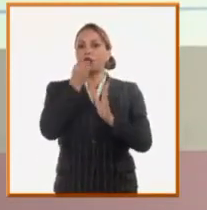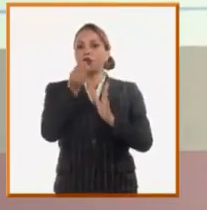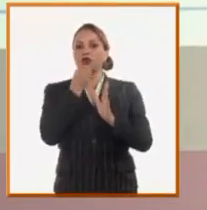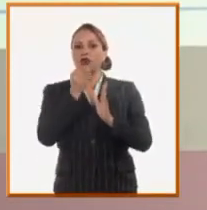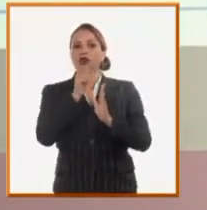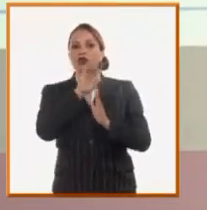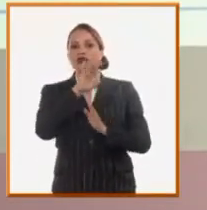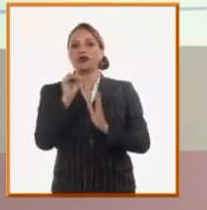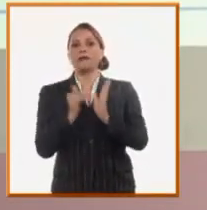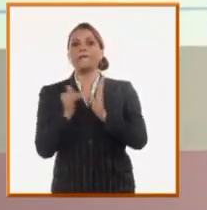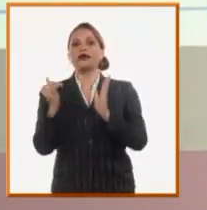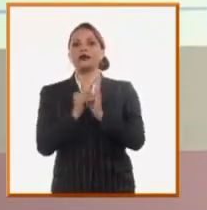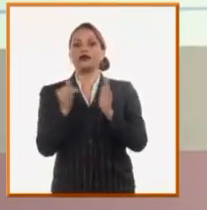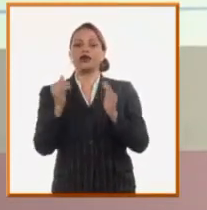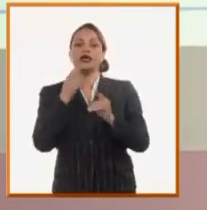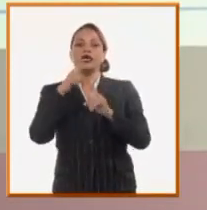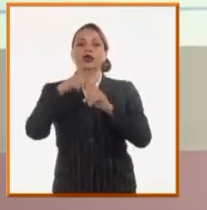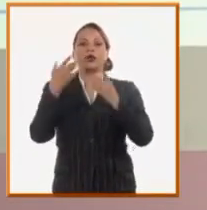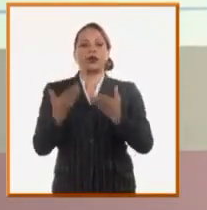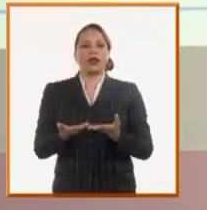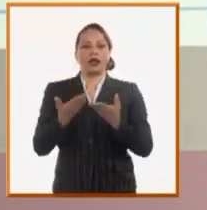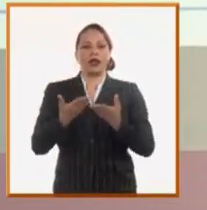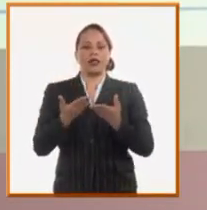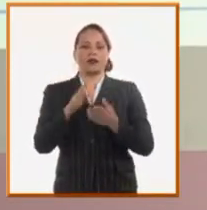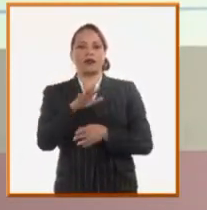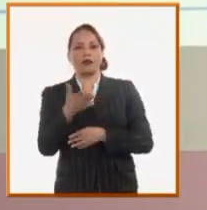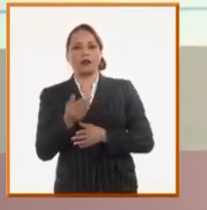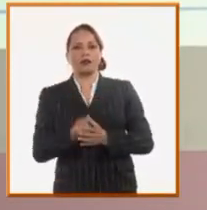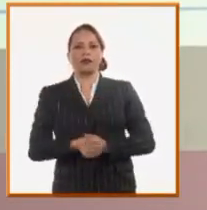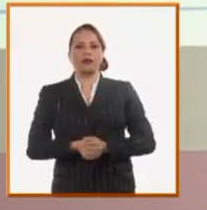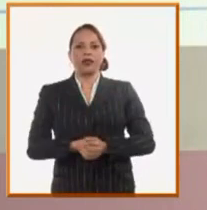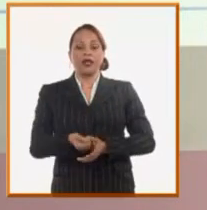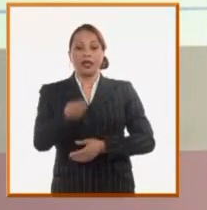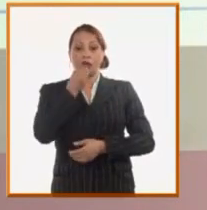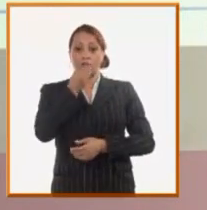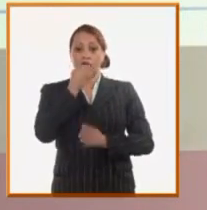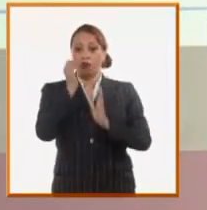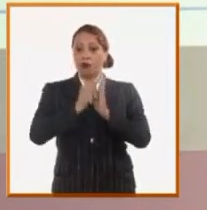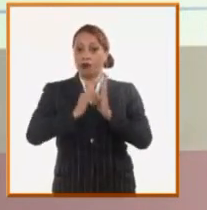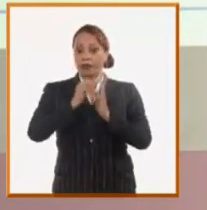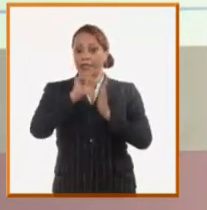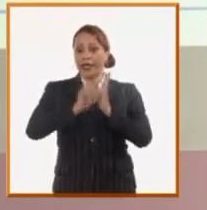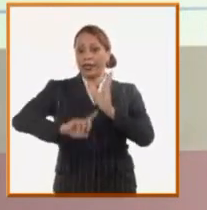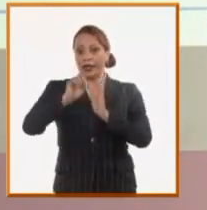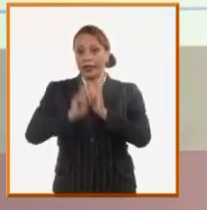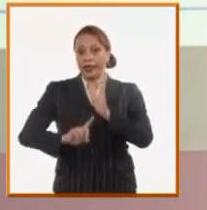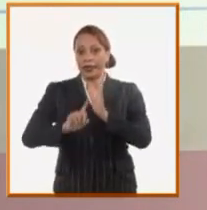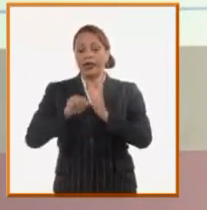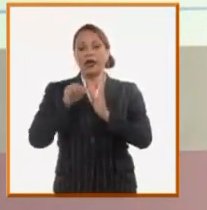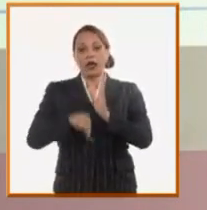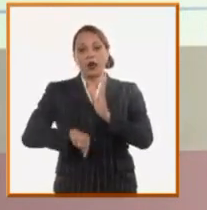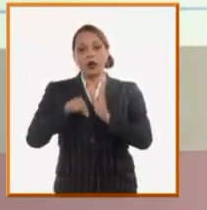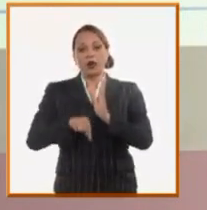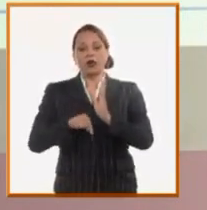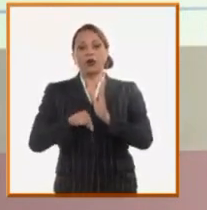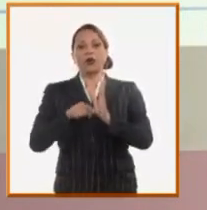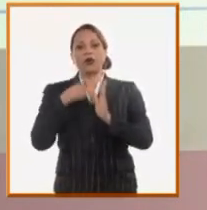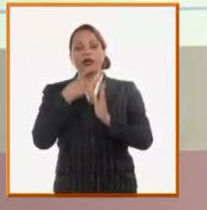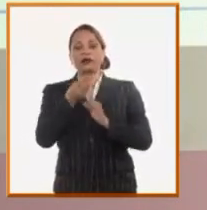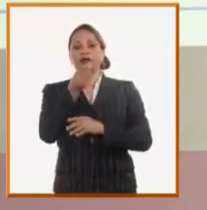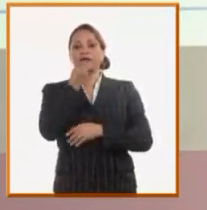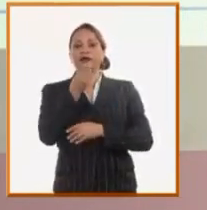de toneladas equivalentes. Fíjense que el consumo de energía en el sector residencial, hoy el sector residencial